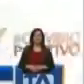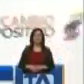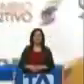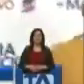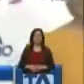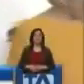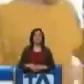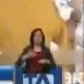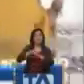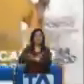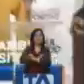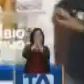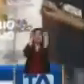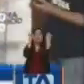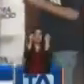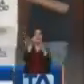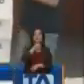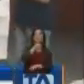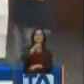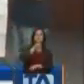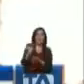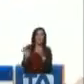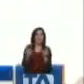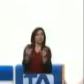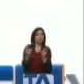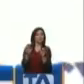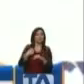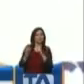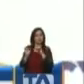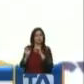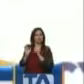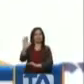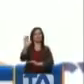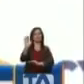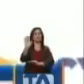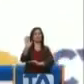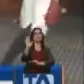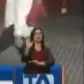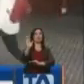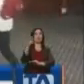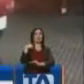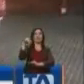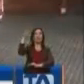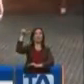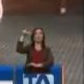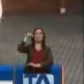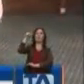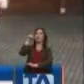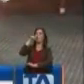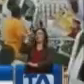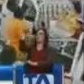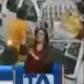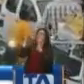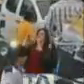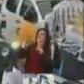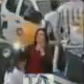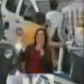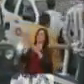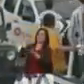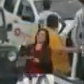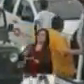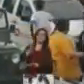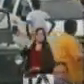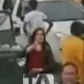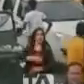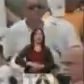por la mañana de una última rueda de prensa donde ratificó su compromiso de deshacerse de los lujos que dice tener el actual gobierno además aseguró que